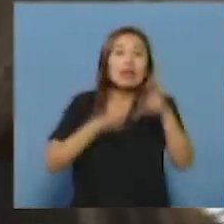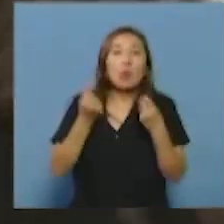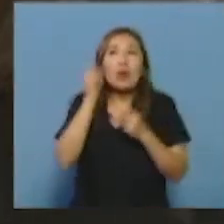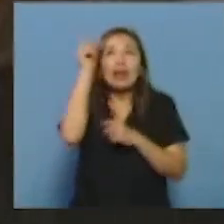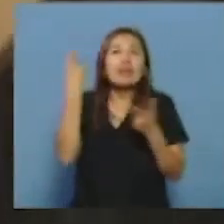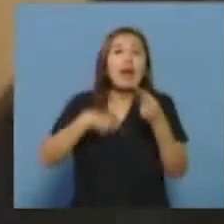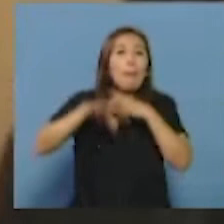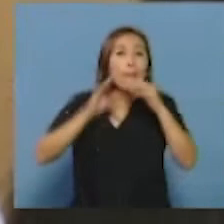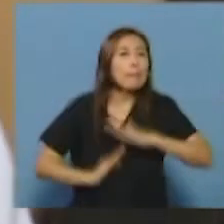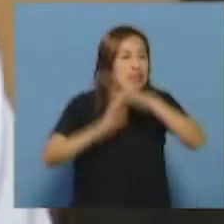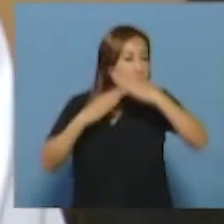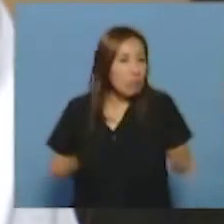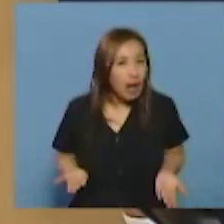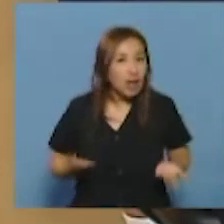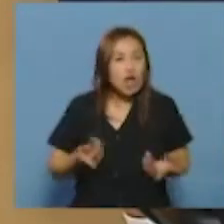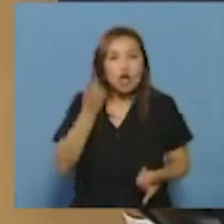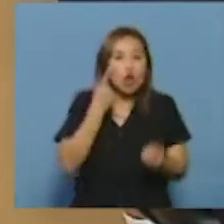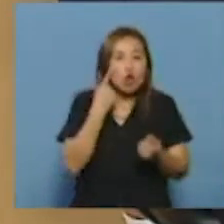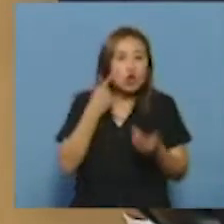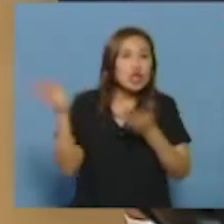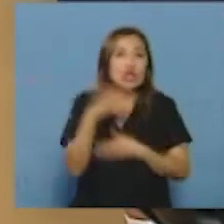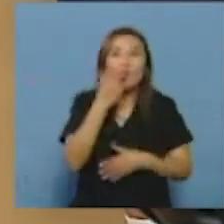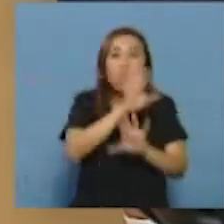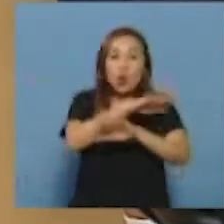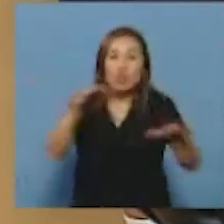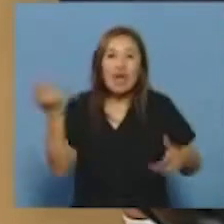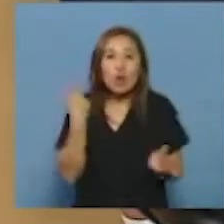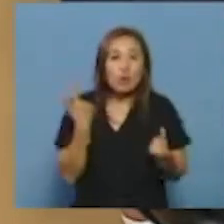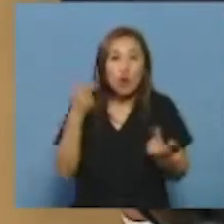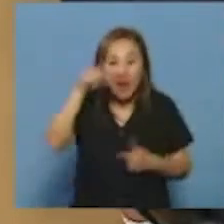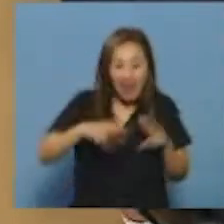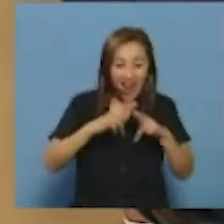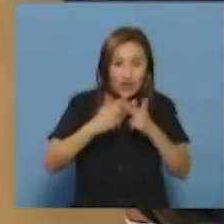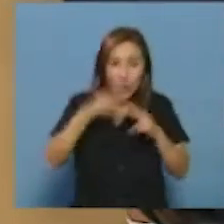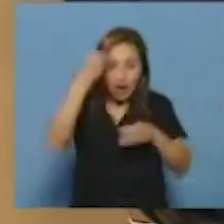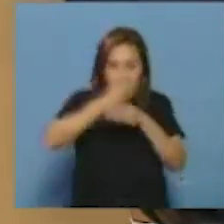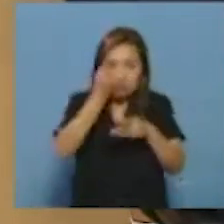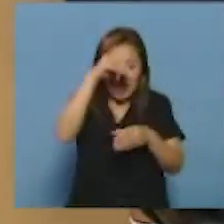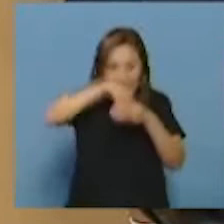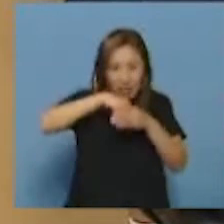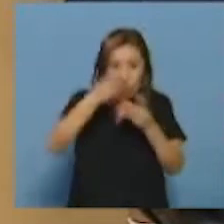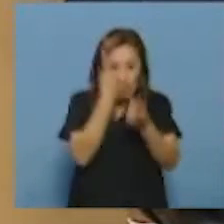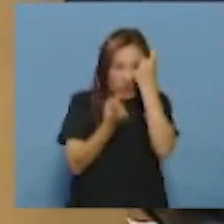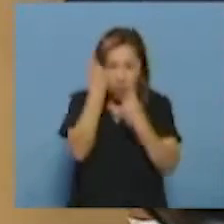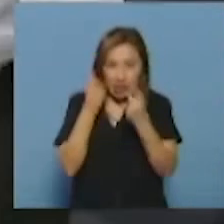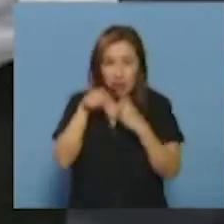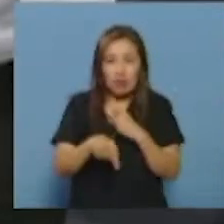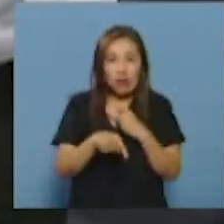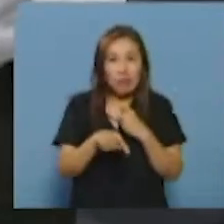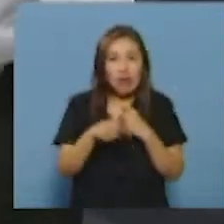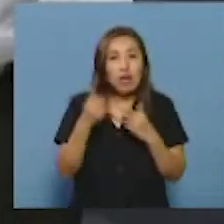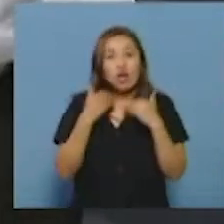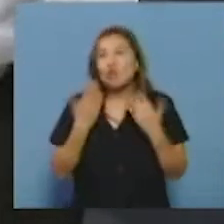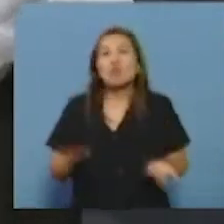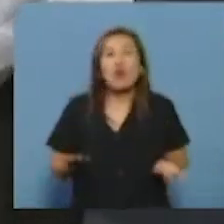era justamente eso, los conocimientos que nuestros alumnos adquieren en nuestra institución educativa, ya sea en la especialidad en